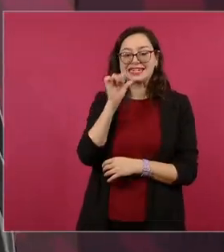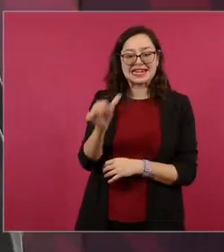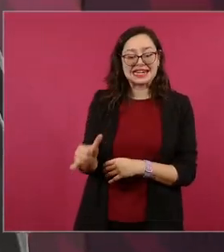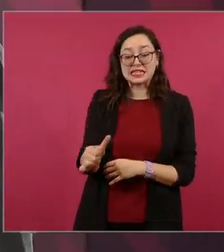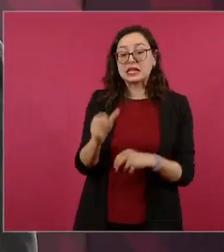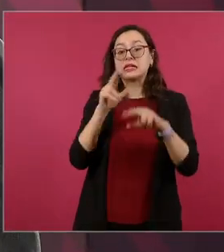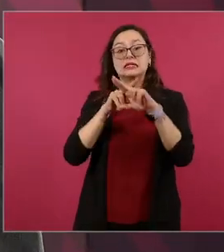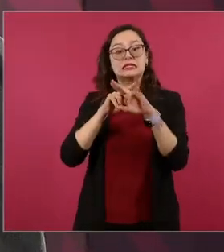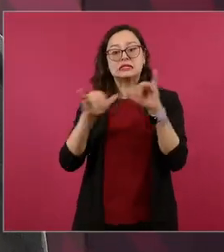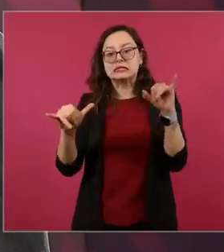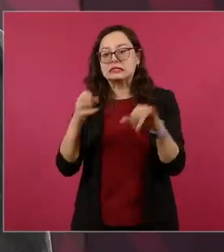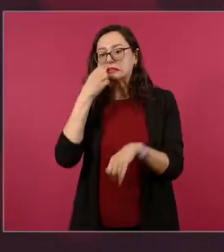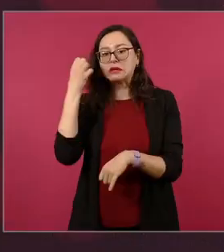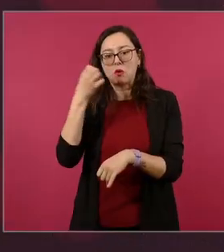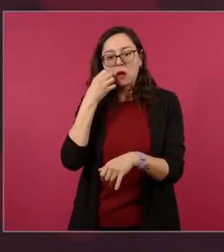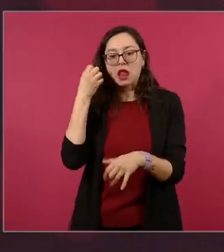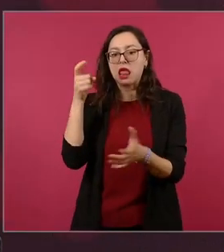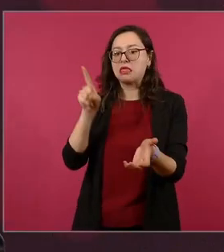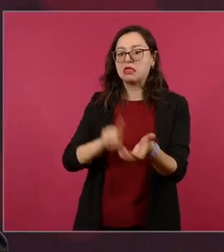académico,